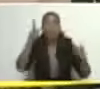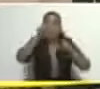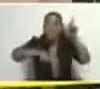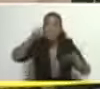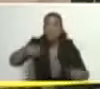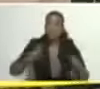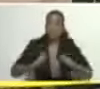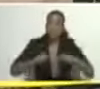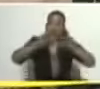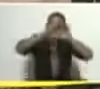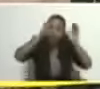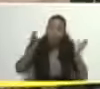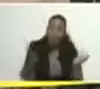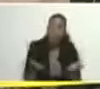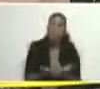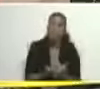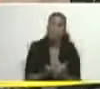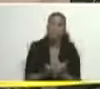planeta.